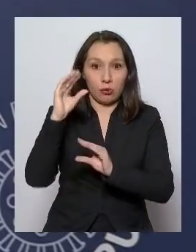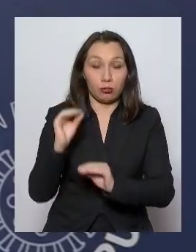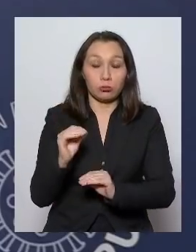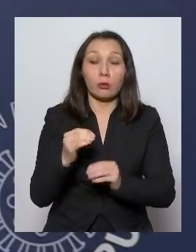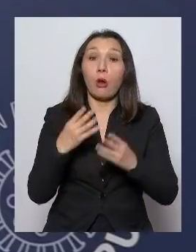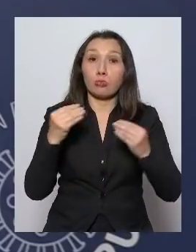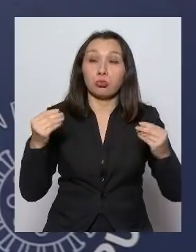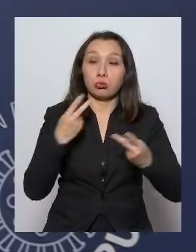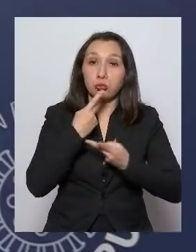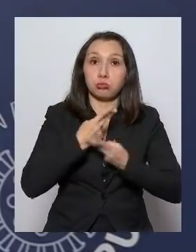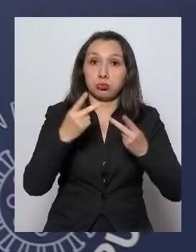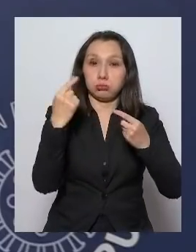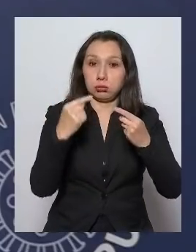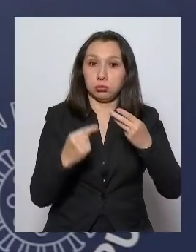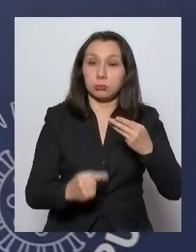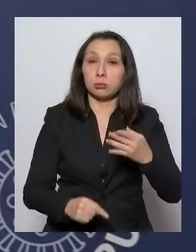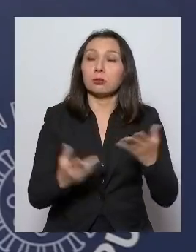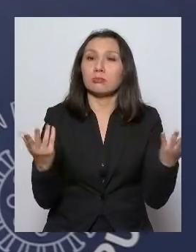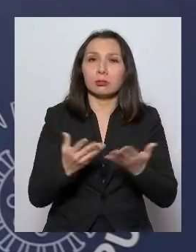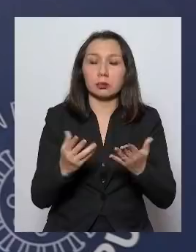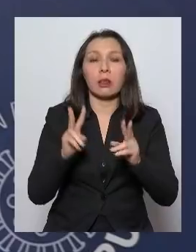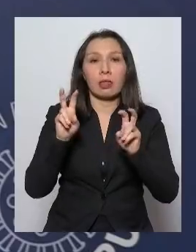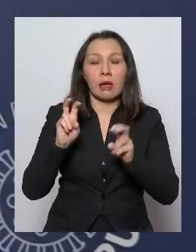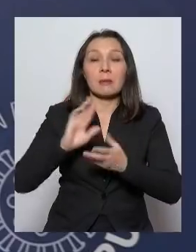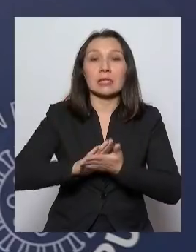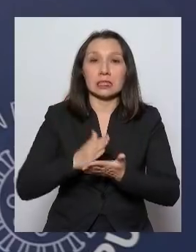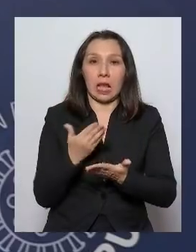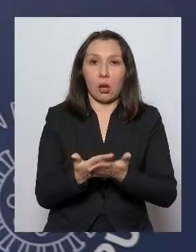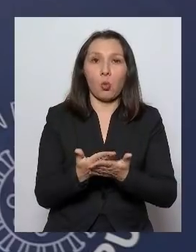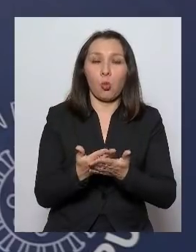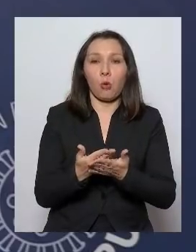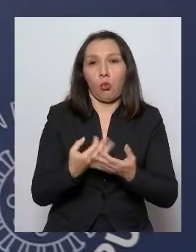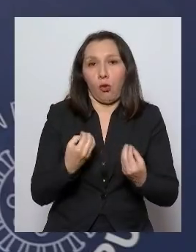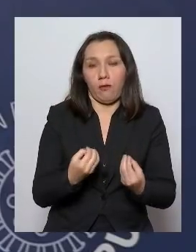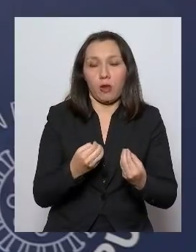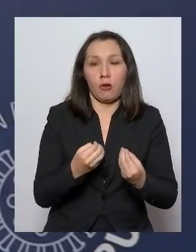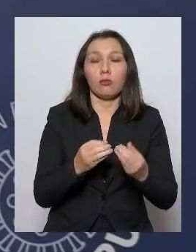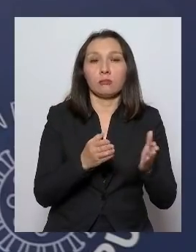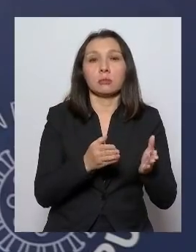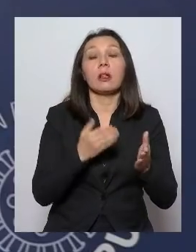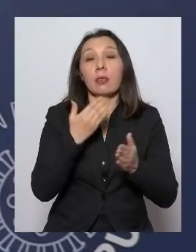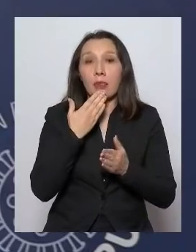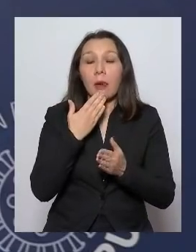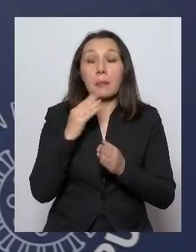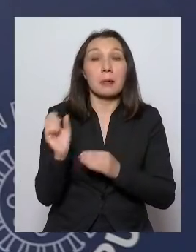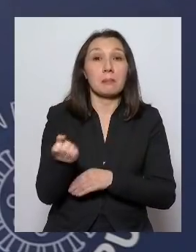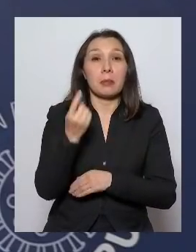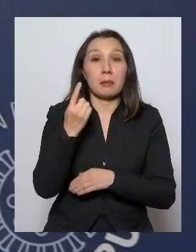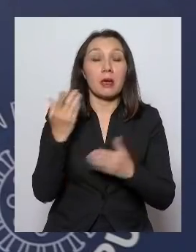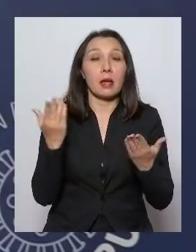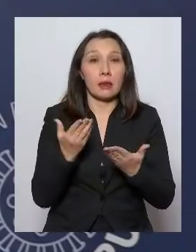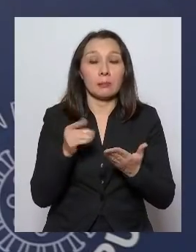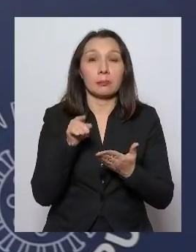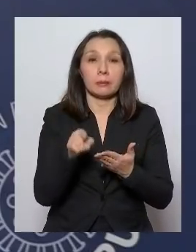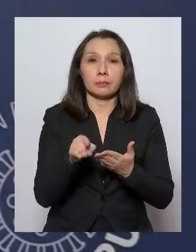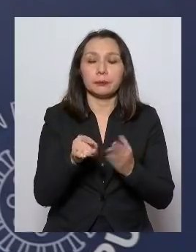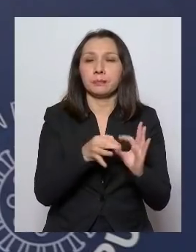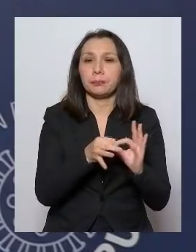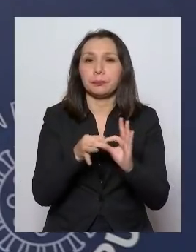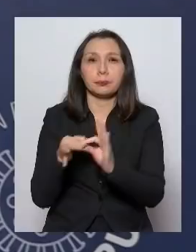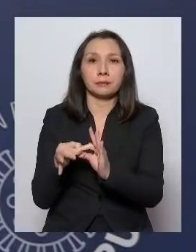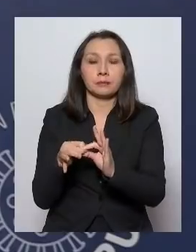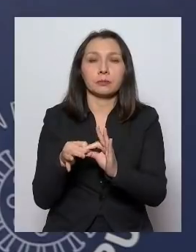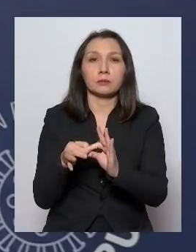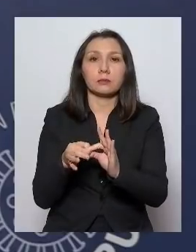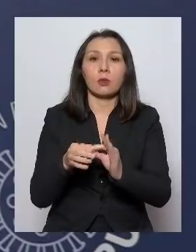Varios de estos anuncios tienen que ver con salud, lógicamente, y el primero de ellos se refiere